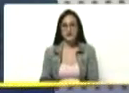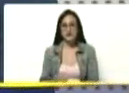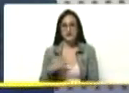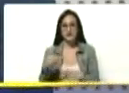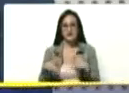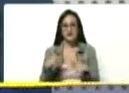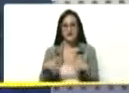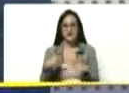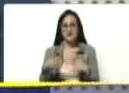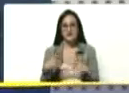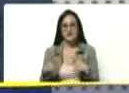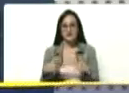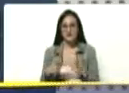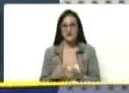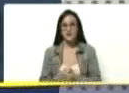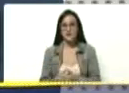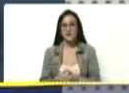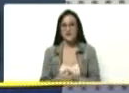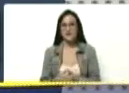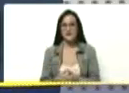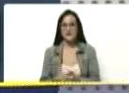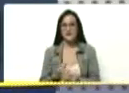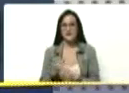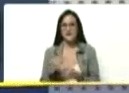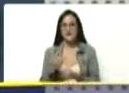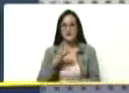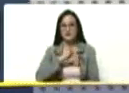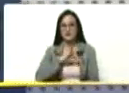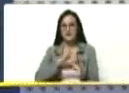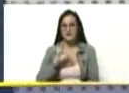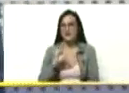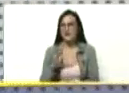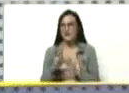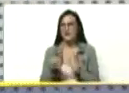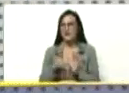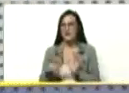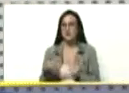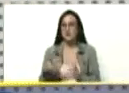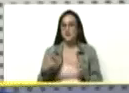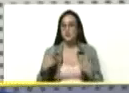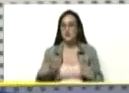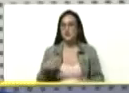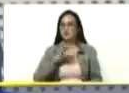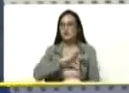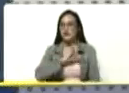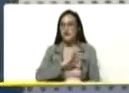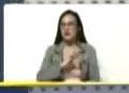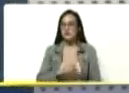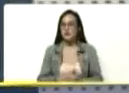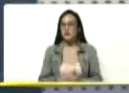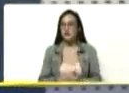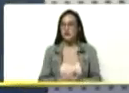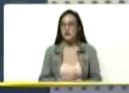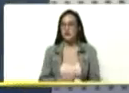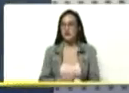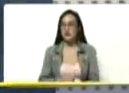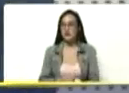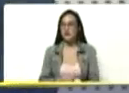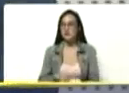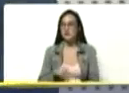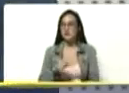procedimiento, es un espacio de construcción de una sociedad en que los derechos humanos, sociales, económicos, culturales y